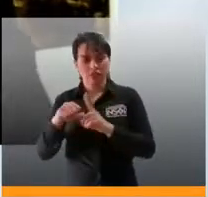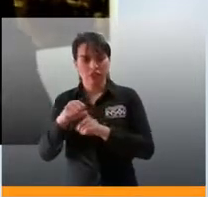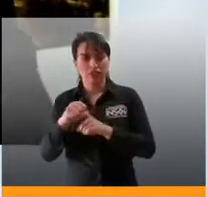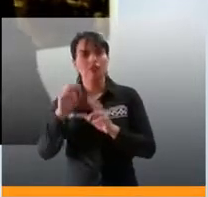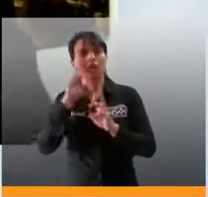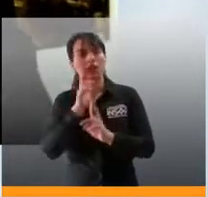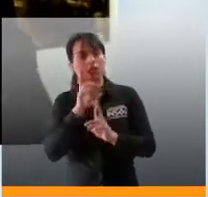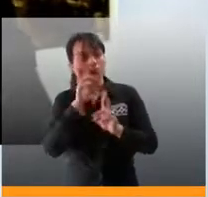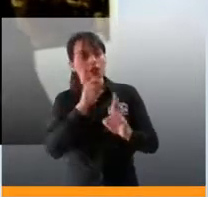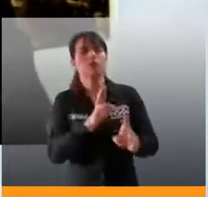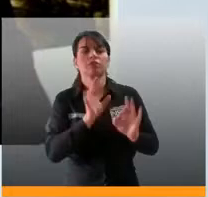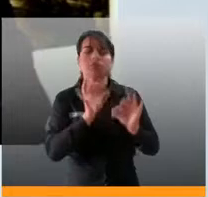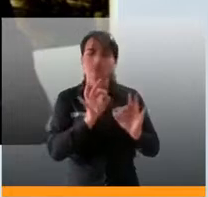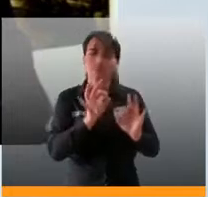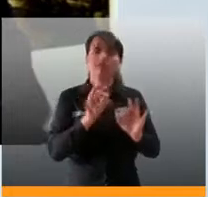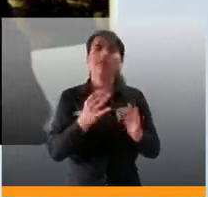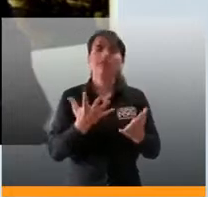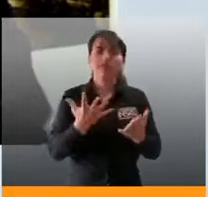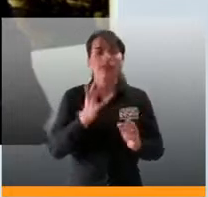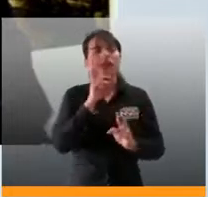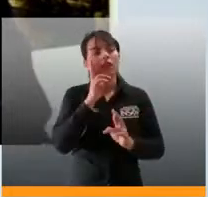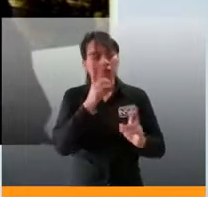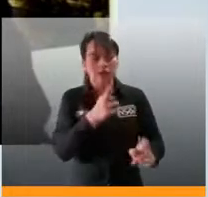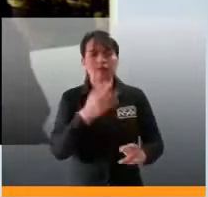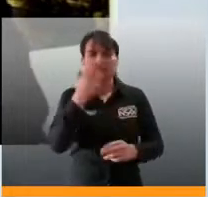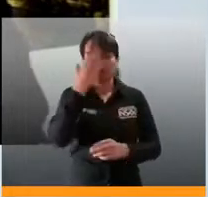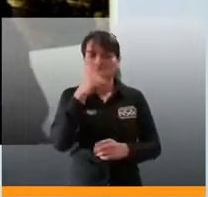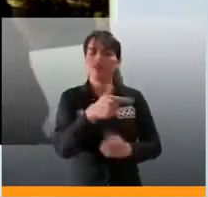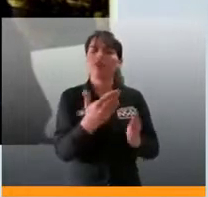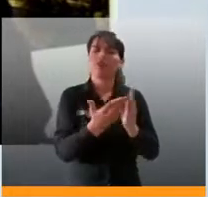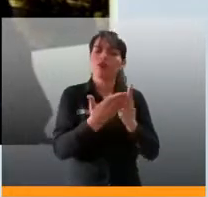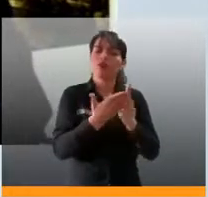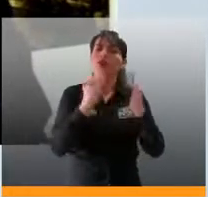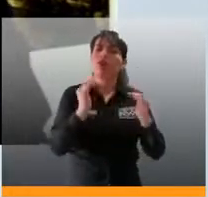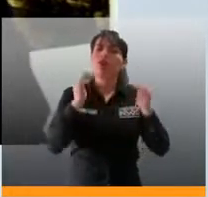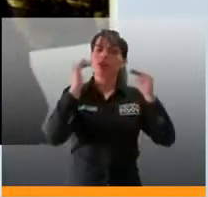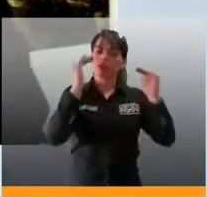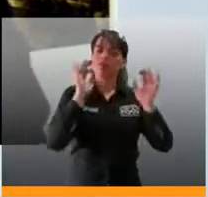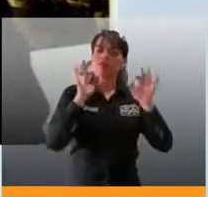reconocimiento a todo el sistema de educación superior